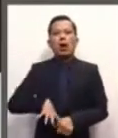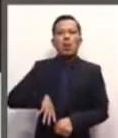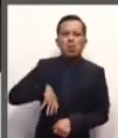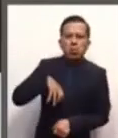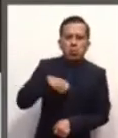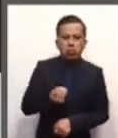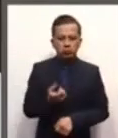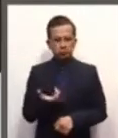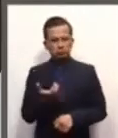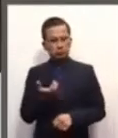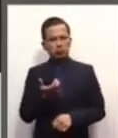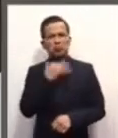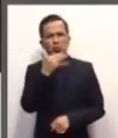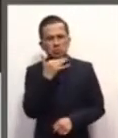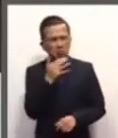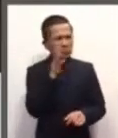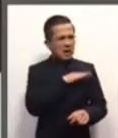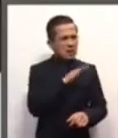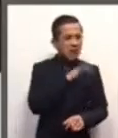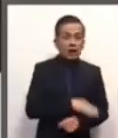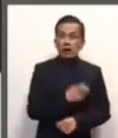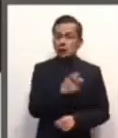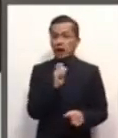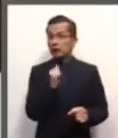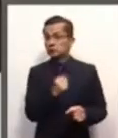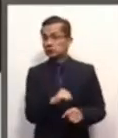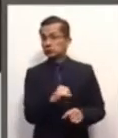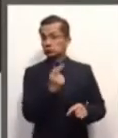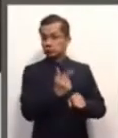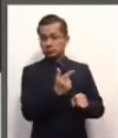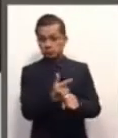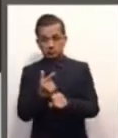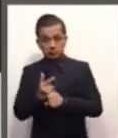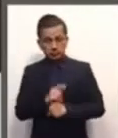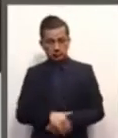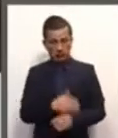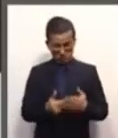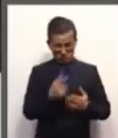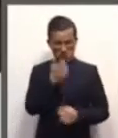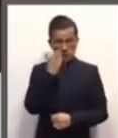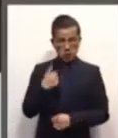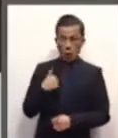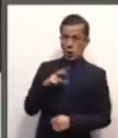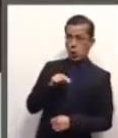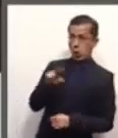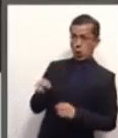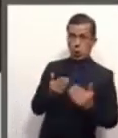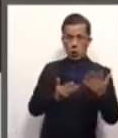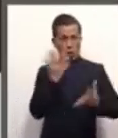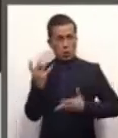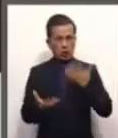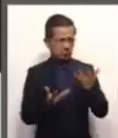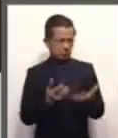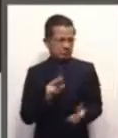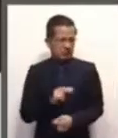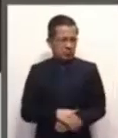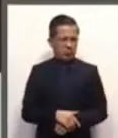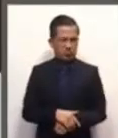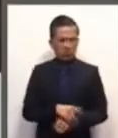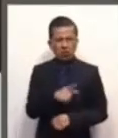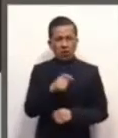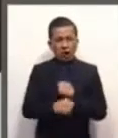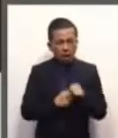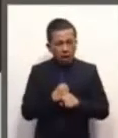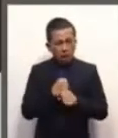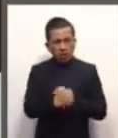actos corruptos a vista de todo el mundo. Y ahora vienen a darse golpes de pecho cuando tuvieron